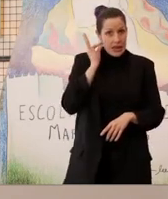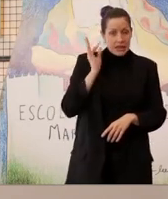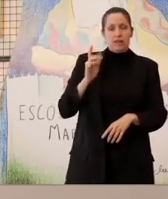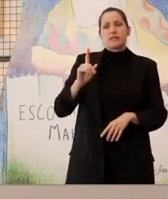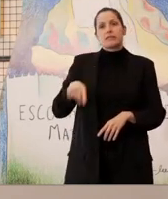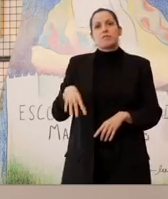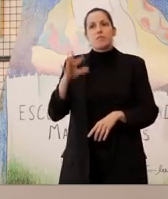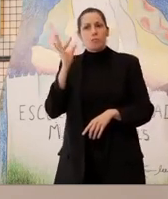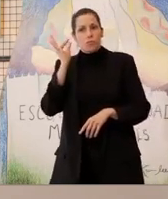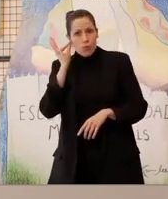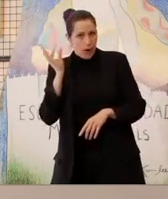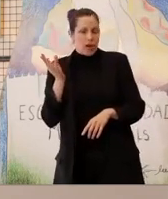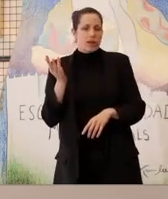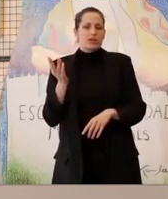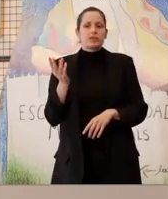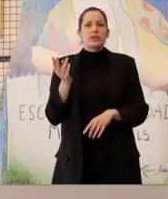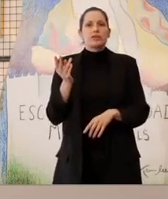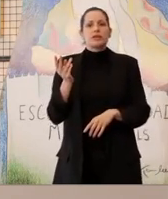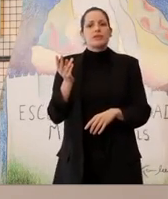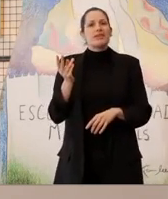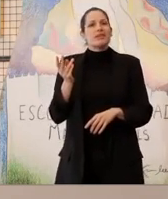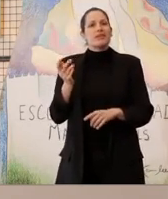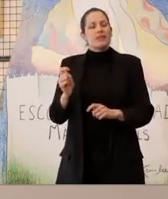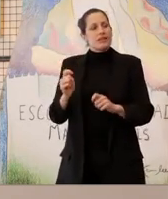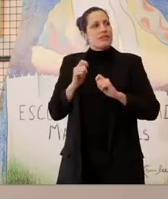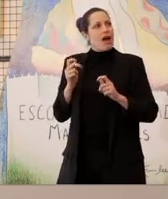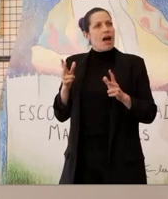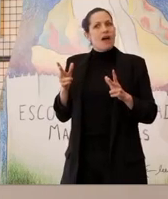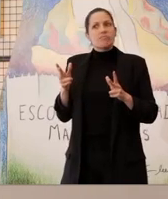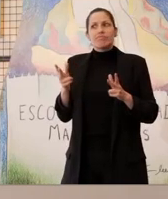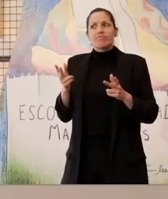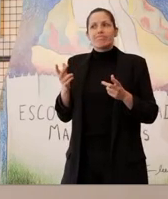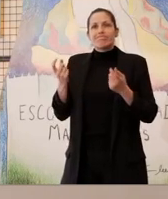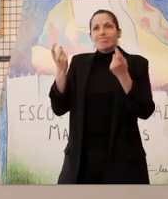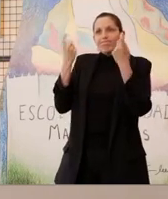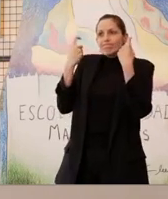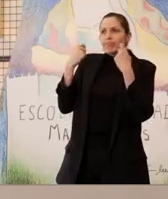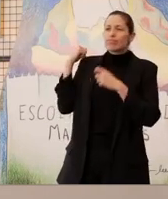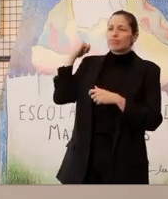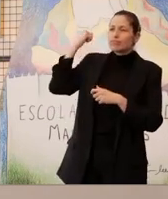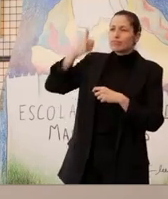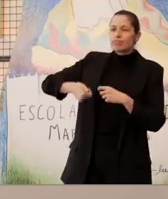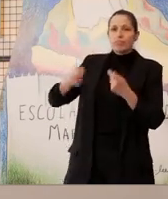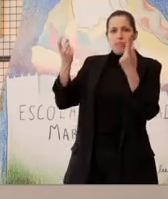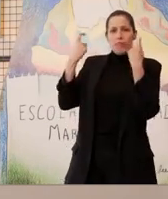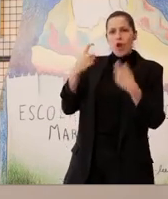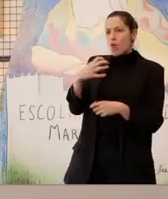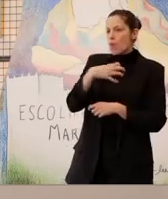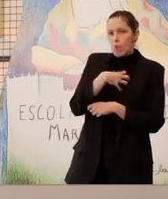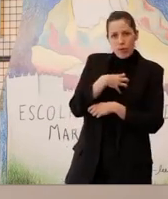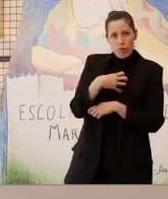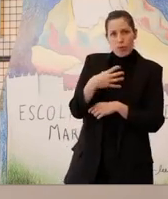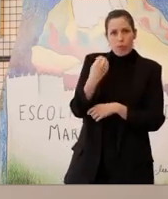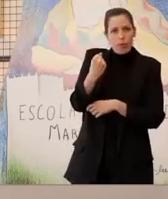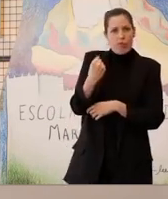Marina subirat hemos sido socializadas para el no poder mientras que los niños los varones